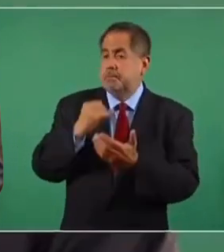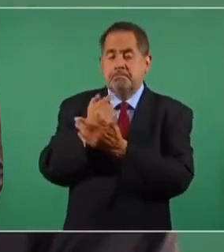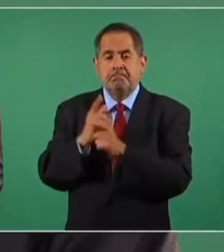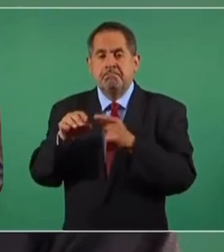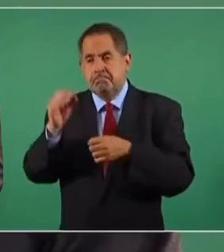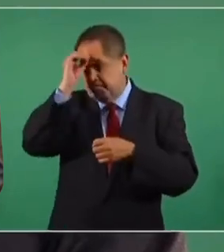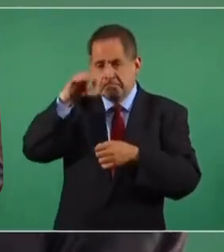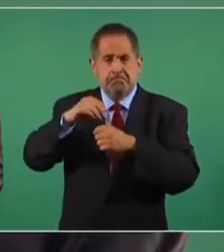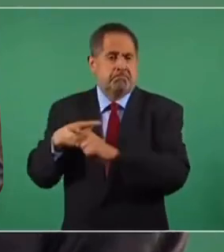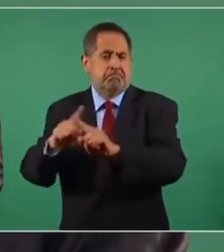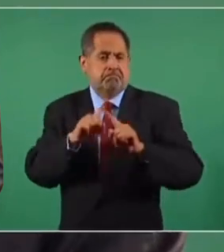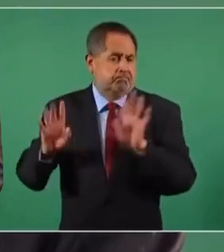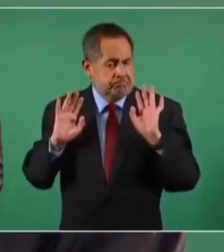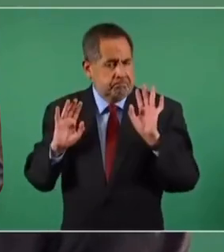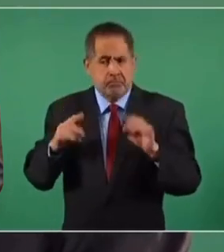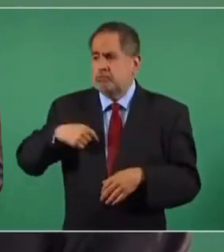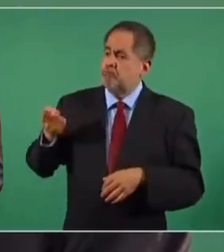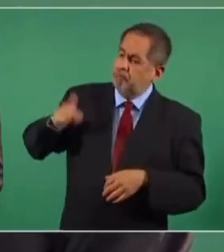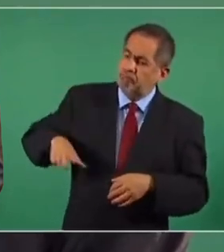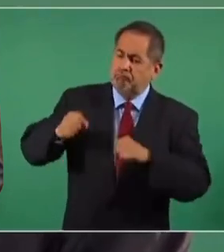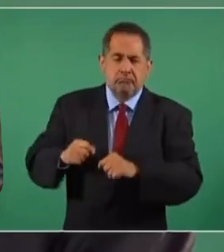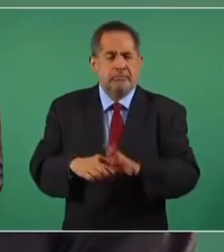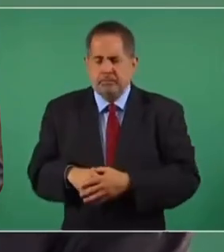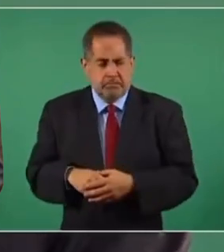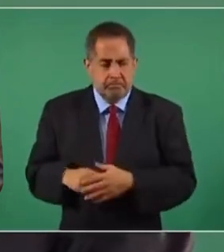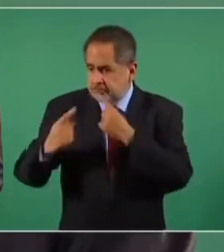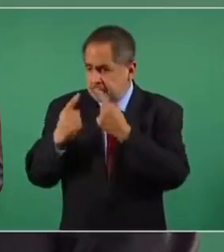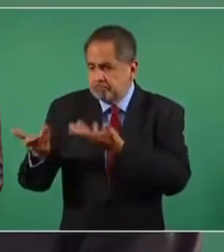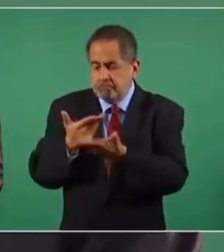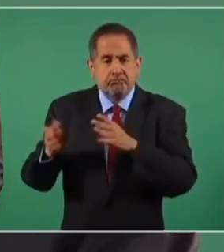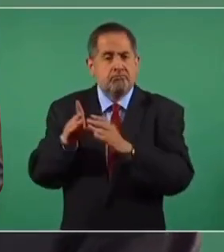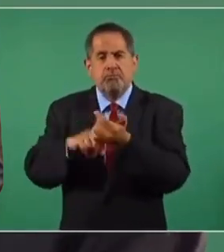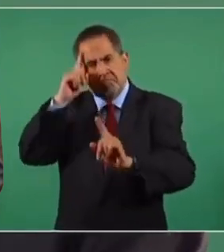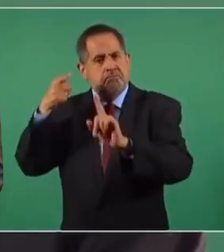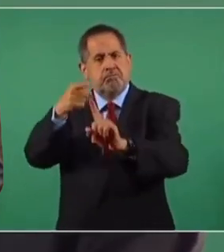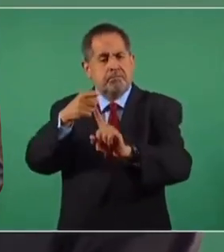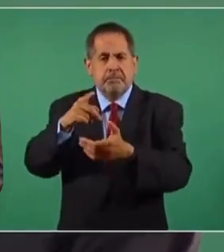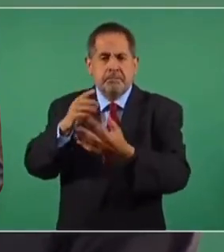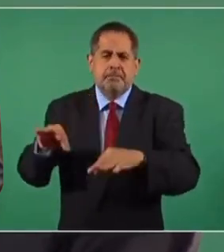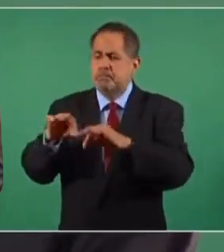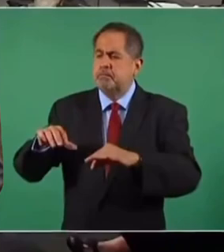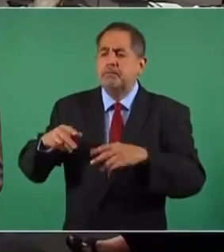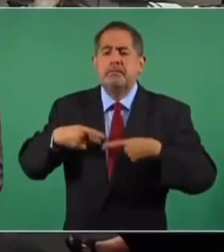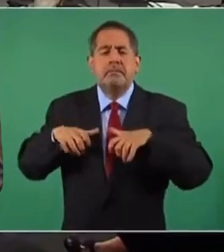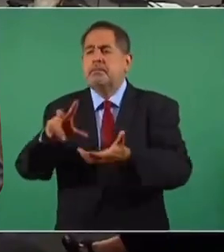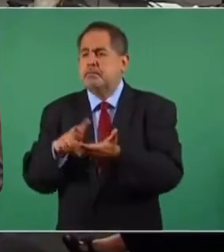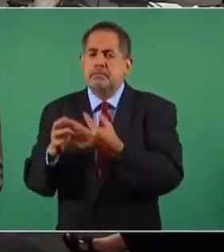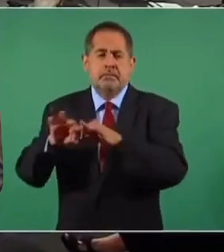autoritario. Pero ya se resuelven las cosas siempre poniendo por delante el interés general.